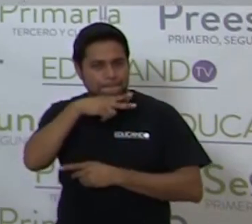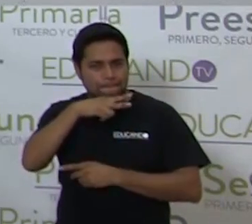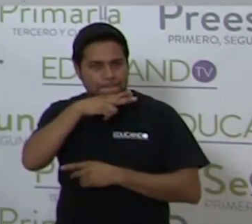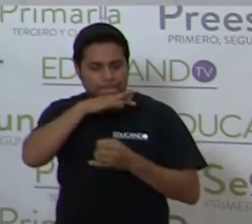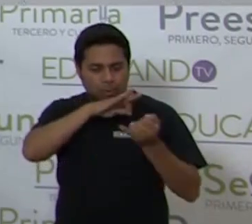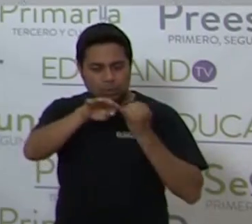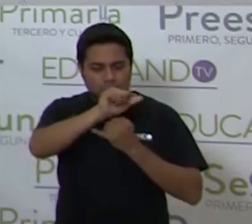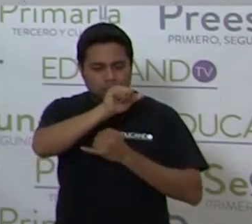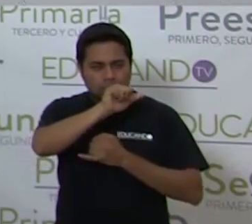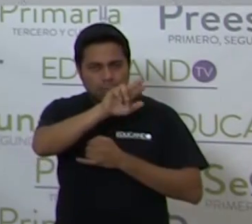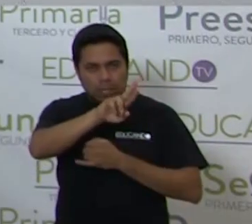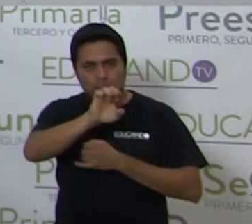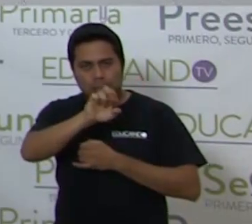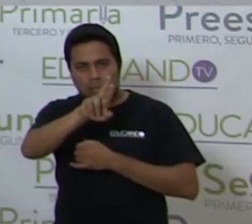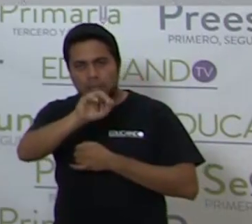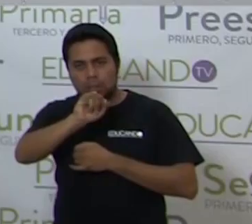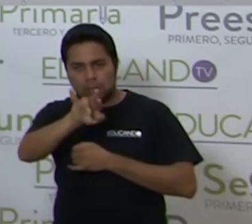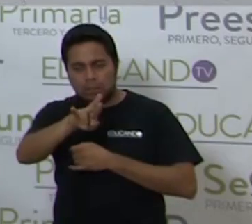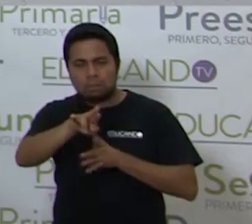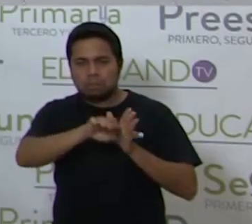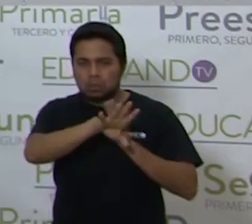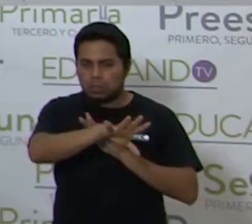ejemplo, lo que es